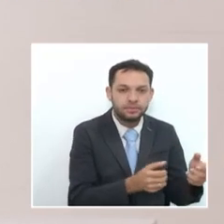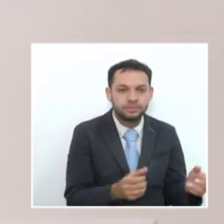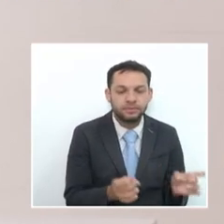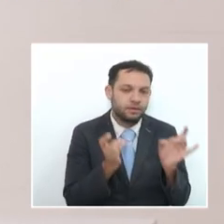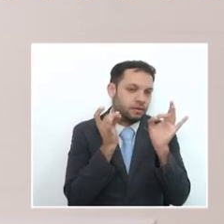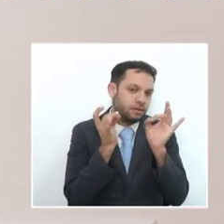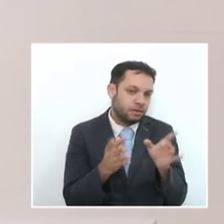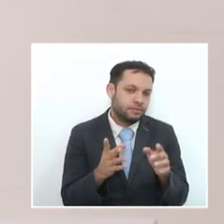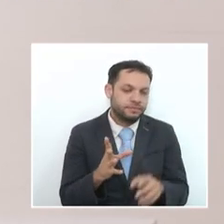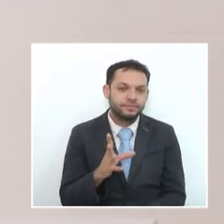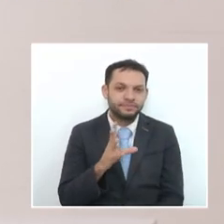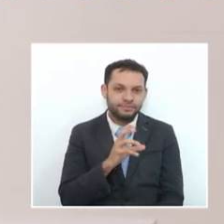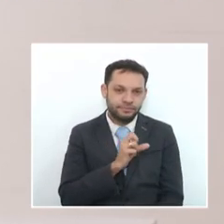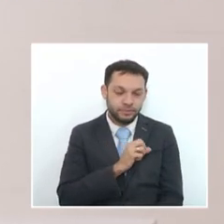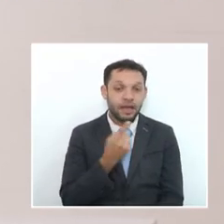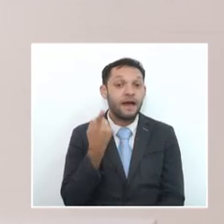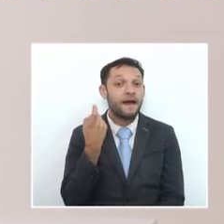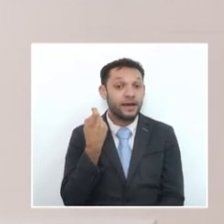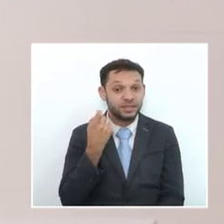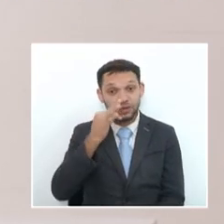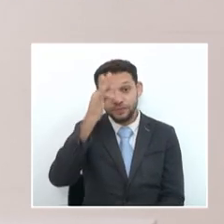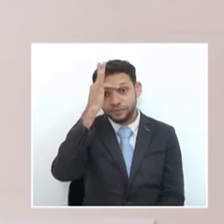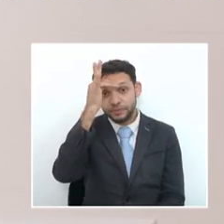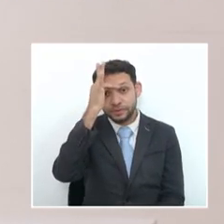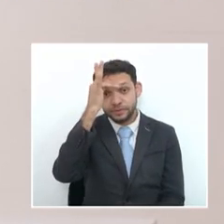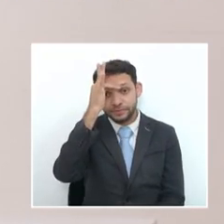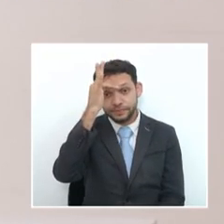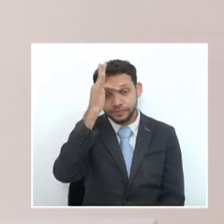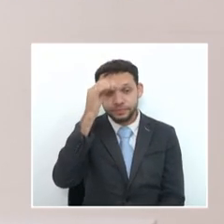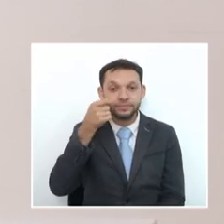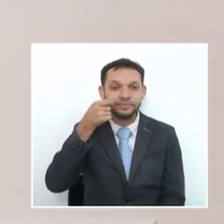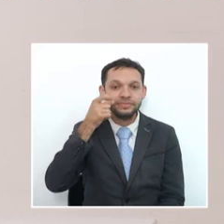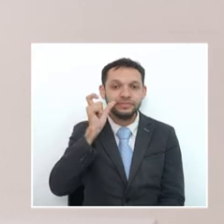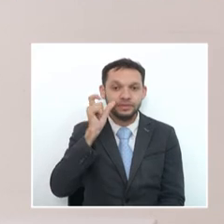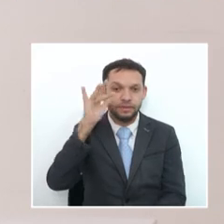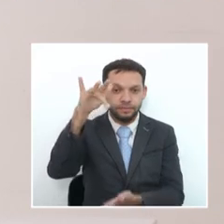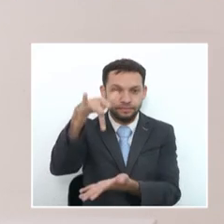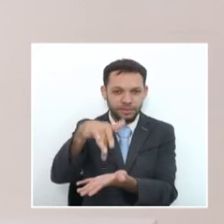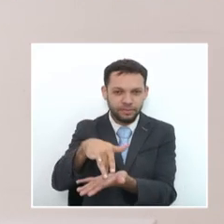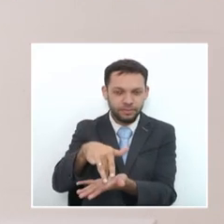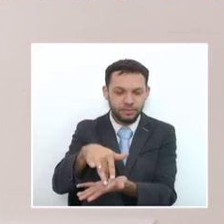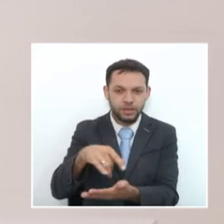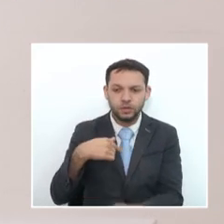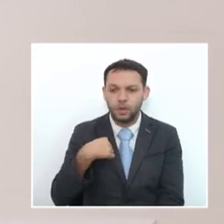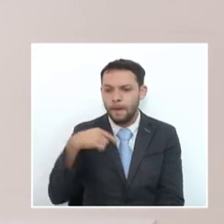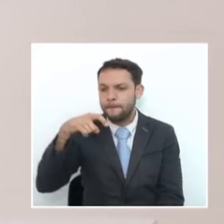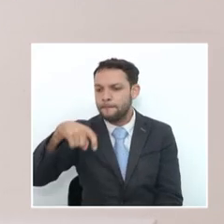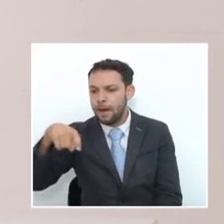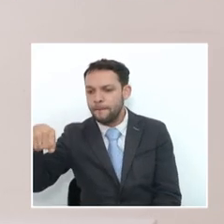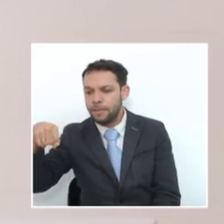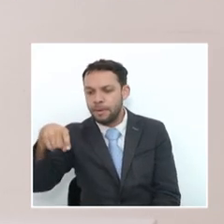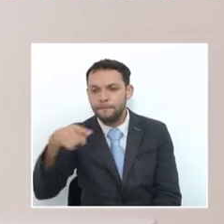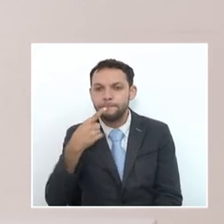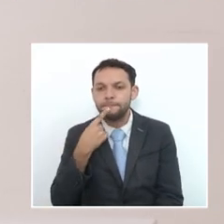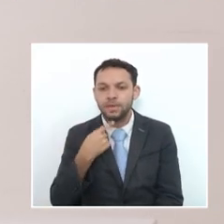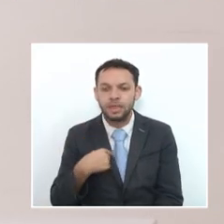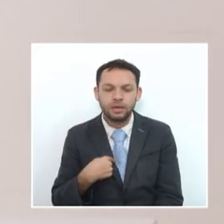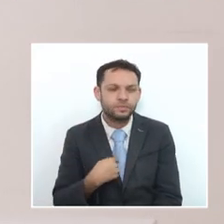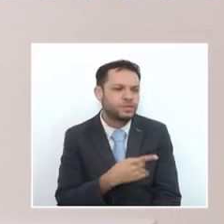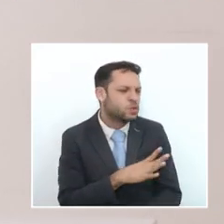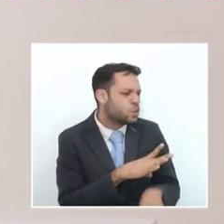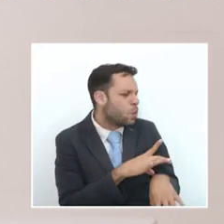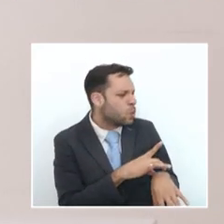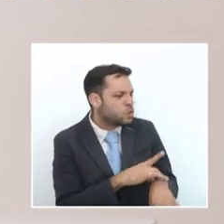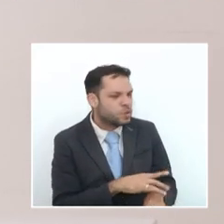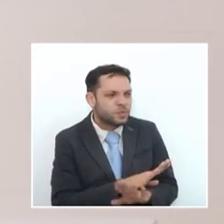una angustia ayer pasando ronda en el hospital? Me decía uno de los pacientes, doctor, estoy cansado de que me